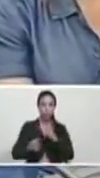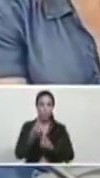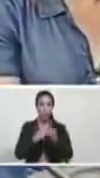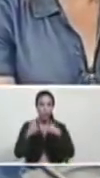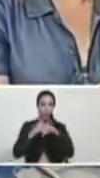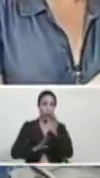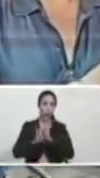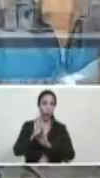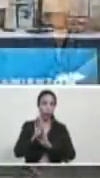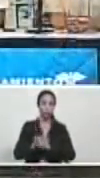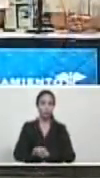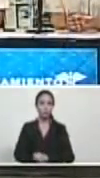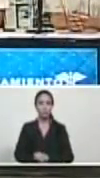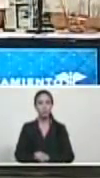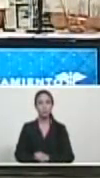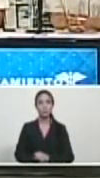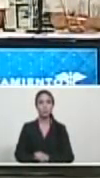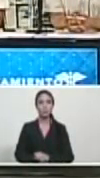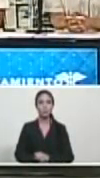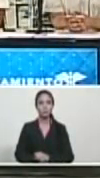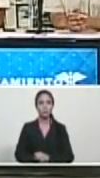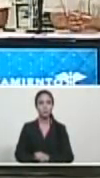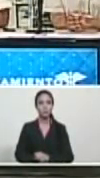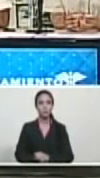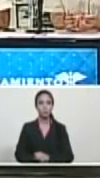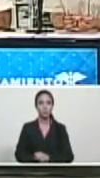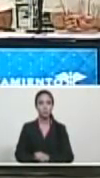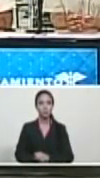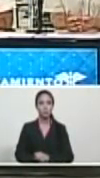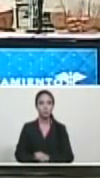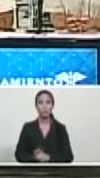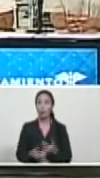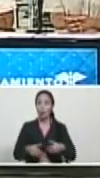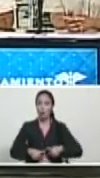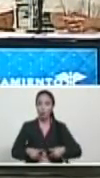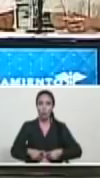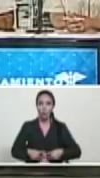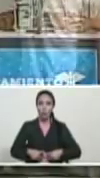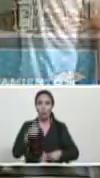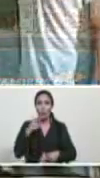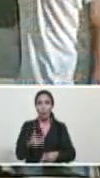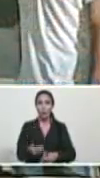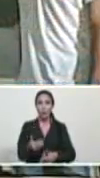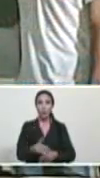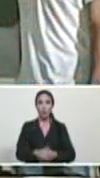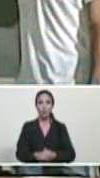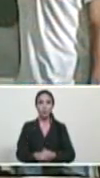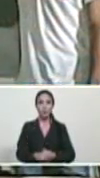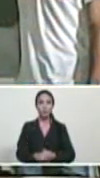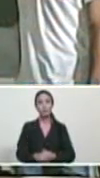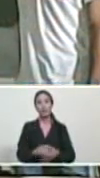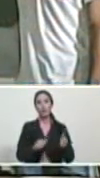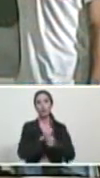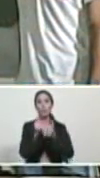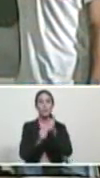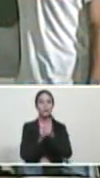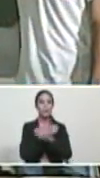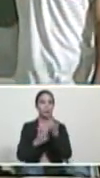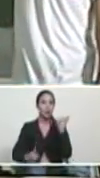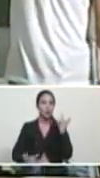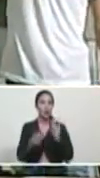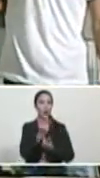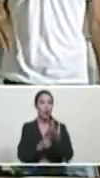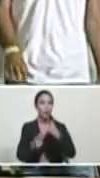las capacidades productivas. Hay que hacer un gran esfuerzo, compañero vicepresidente Tarek de la